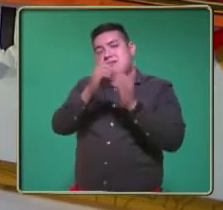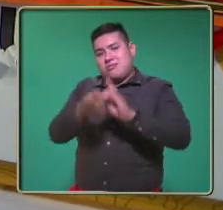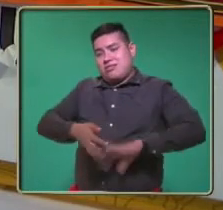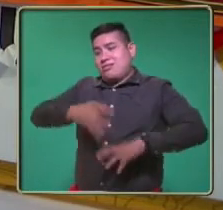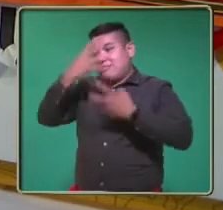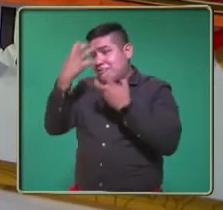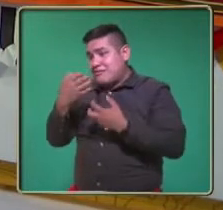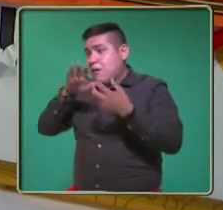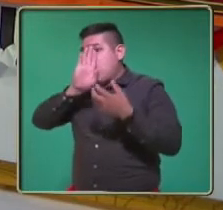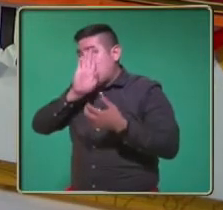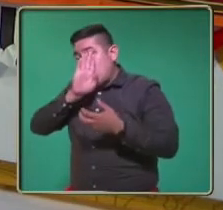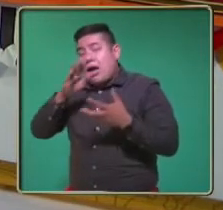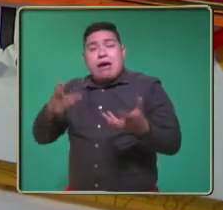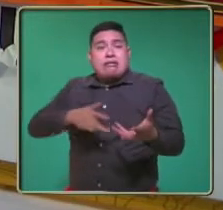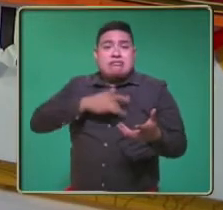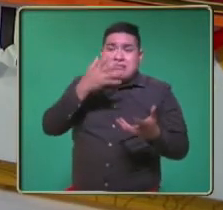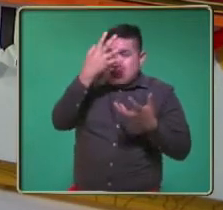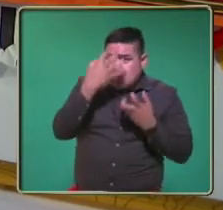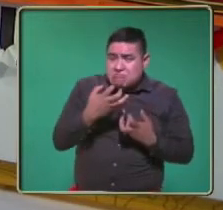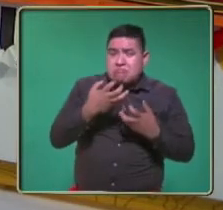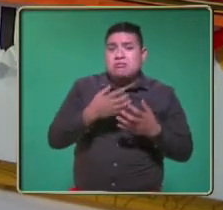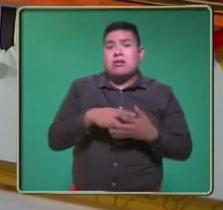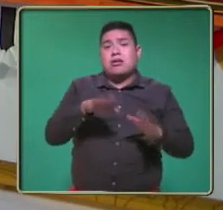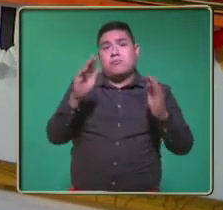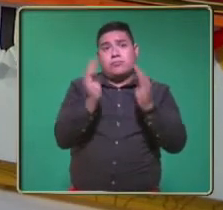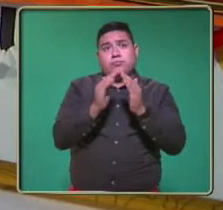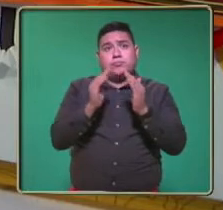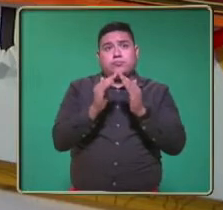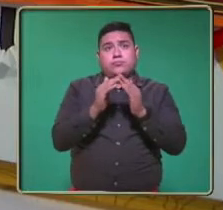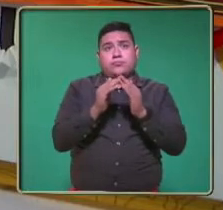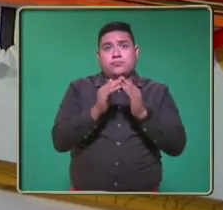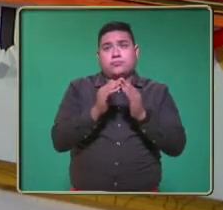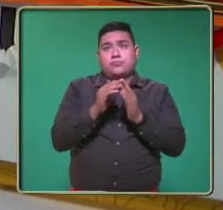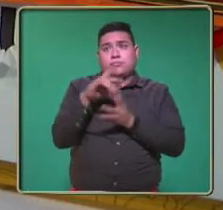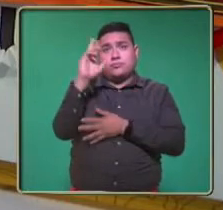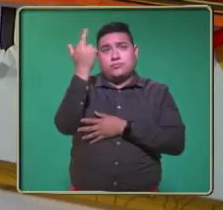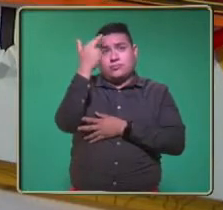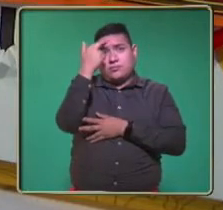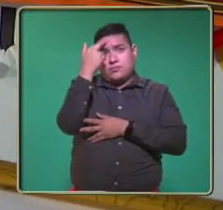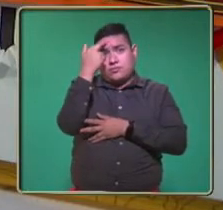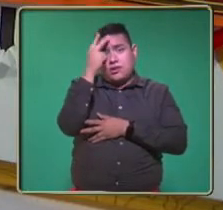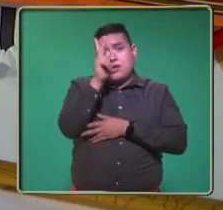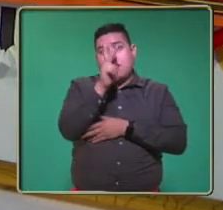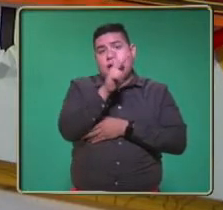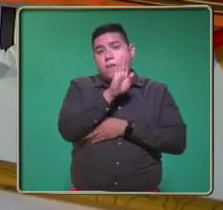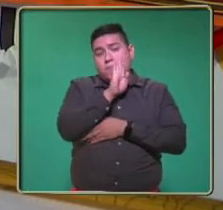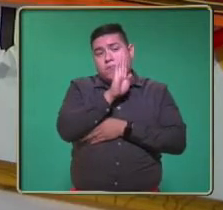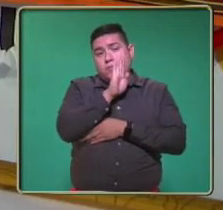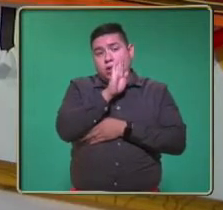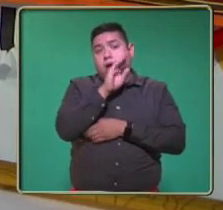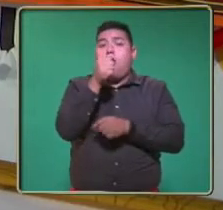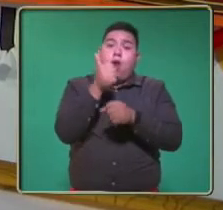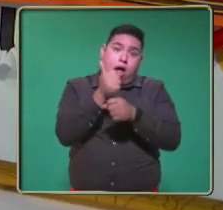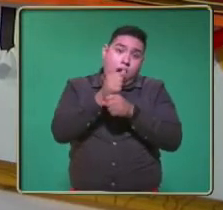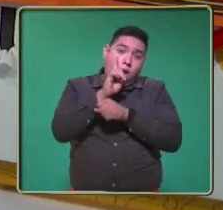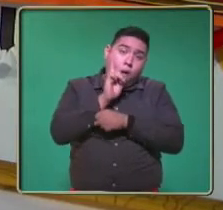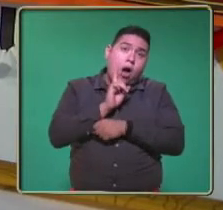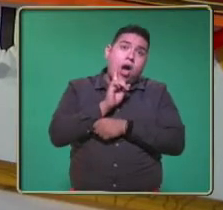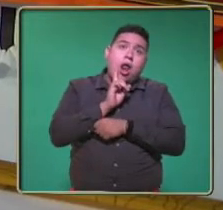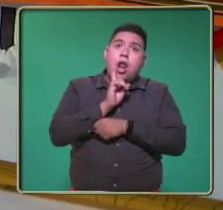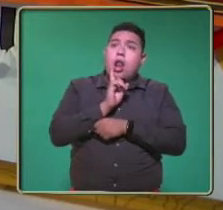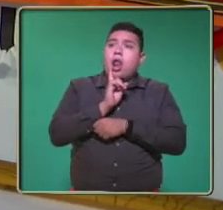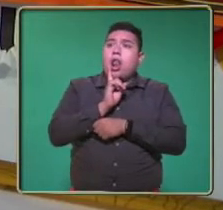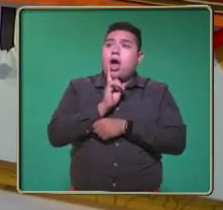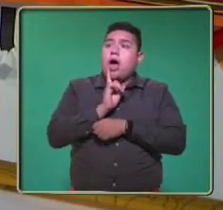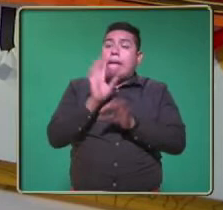de familia y en casa. Recordemos que las mamás o las abuelitas somos